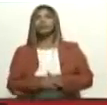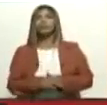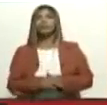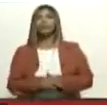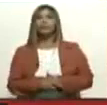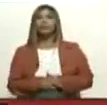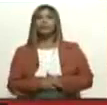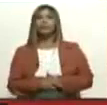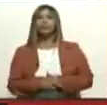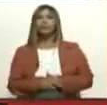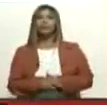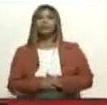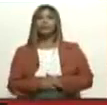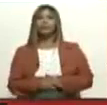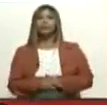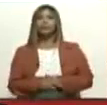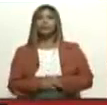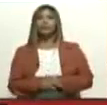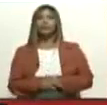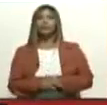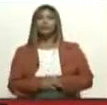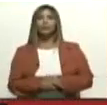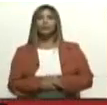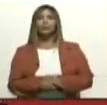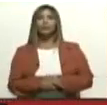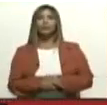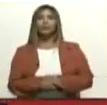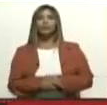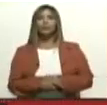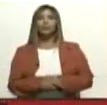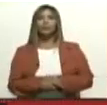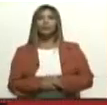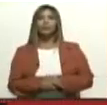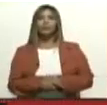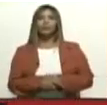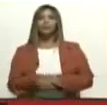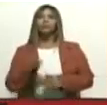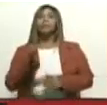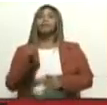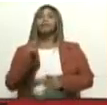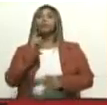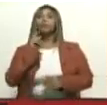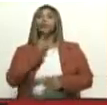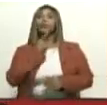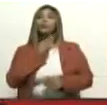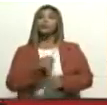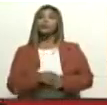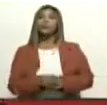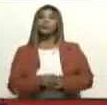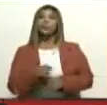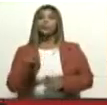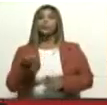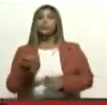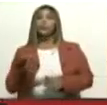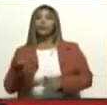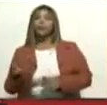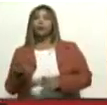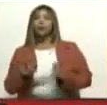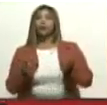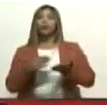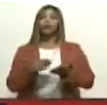nuestras historias, los mitos, un mito que se llama, que lo hizo Gustavo Pereira, que está en su